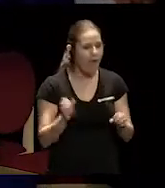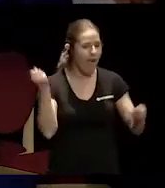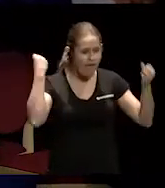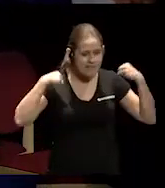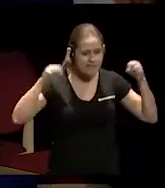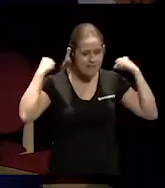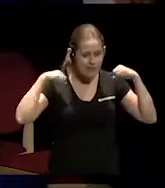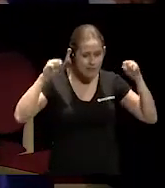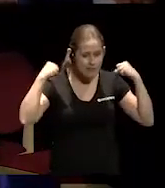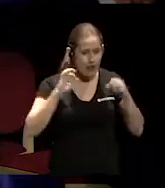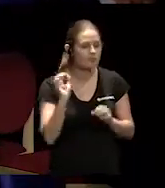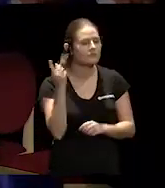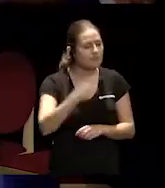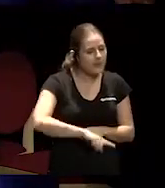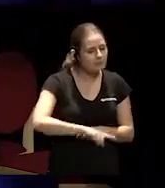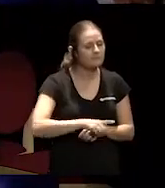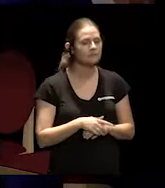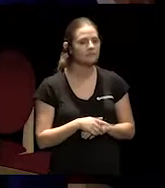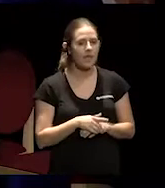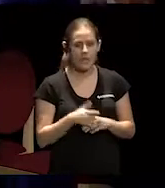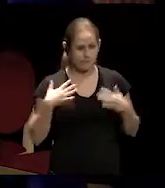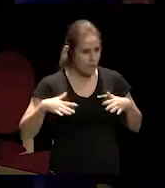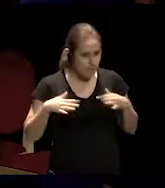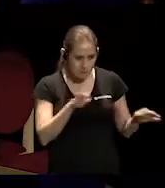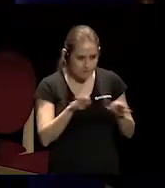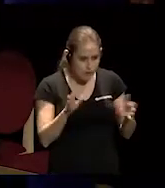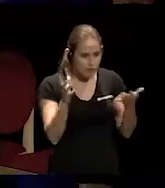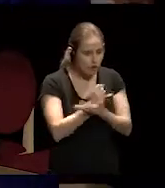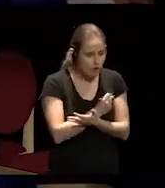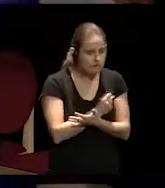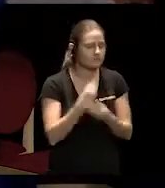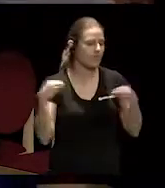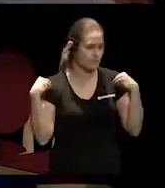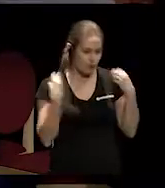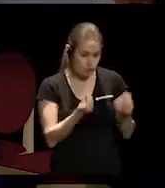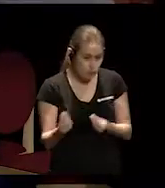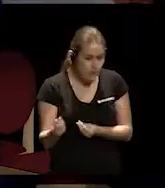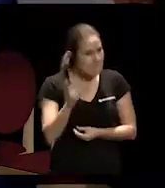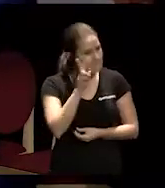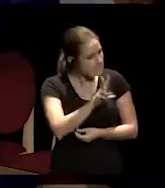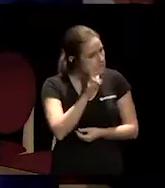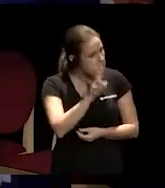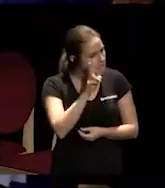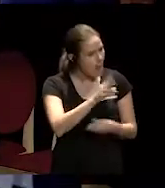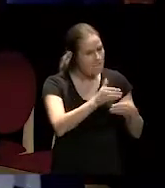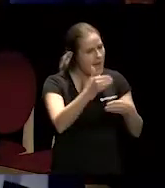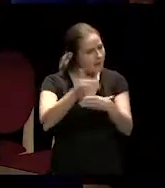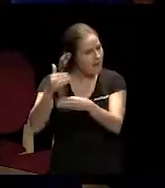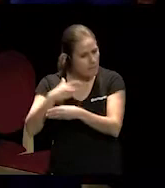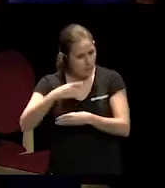los carnavales y descubrimos que estas barreras podían socavarse y